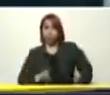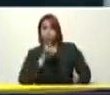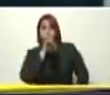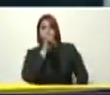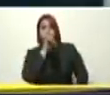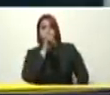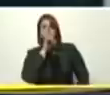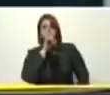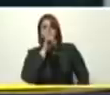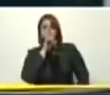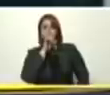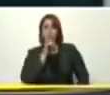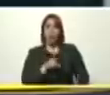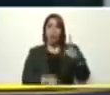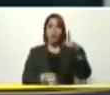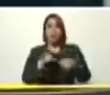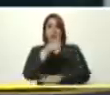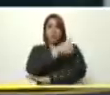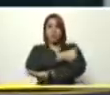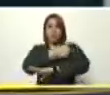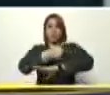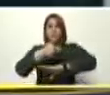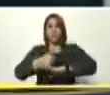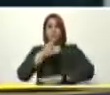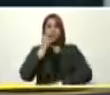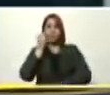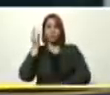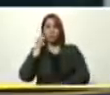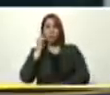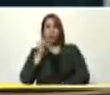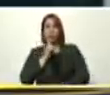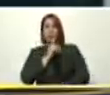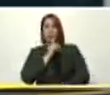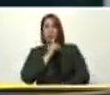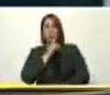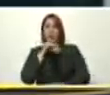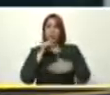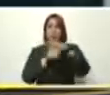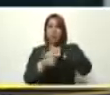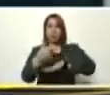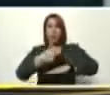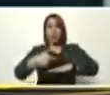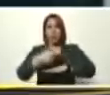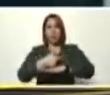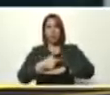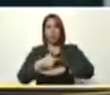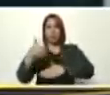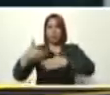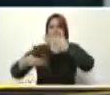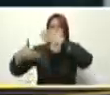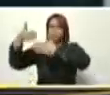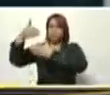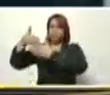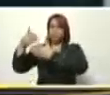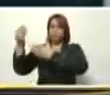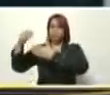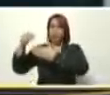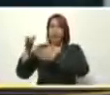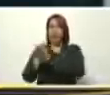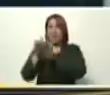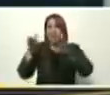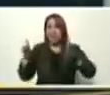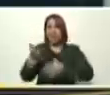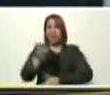A veces los funcionarios que ustedes nombran en sus gobernaciones son el muro más grande que hay entre el pueblo